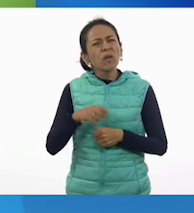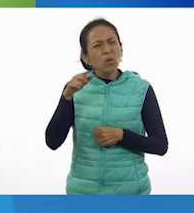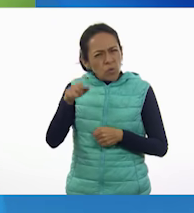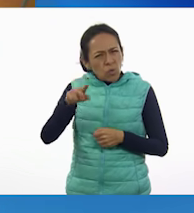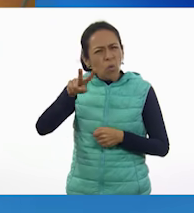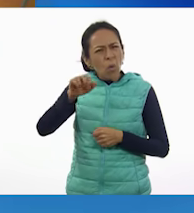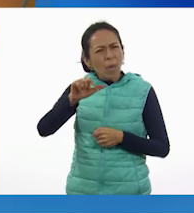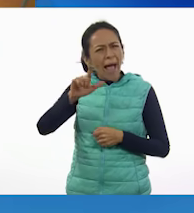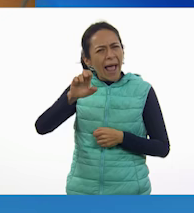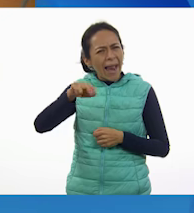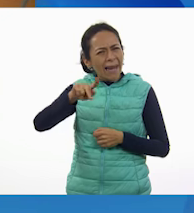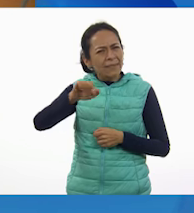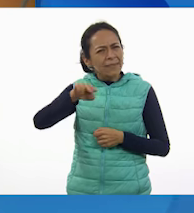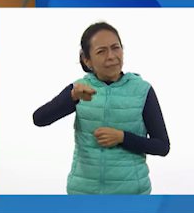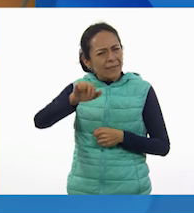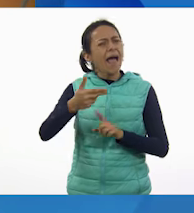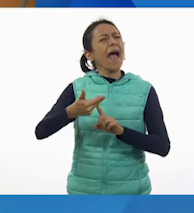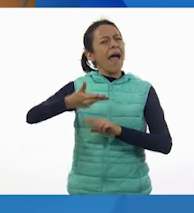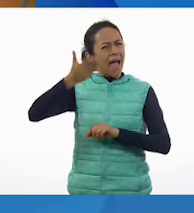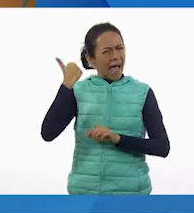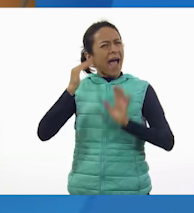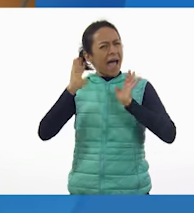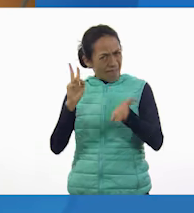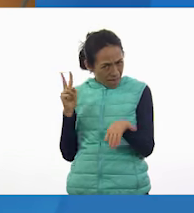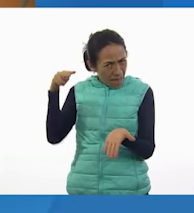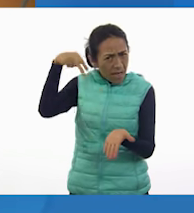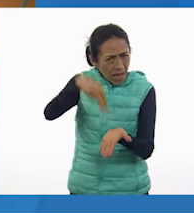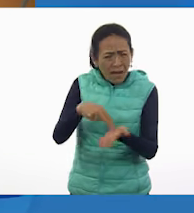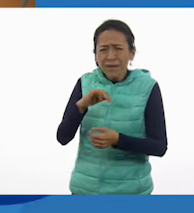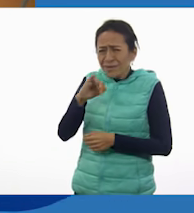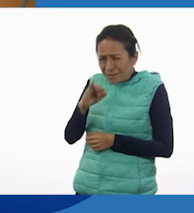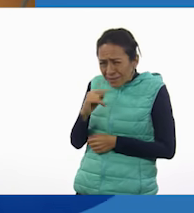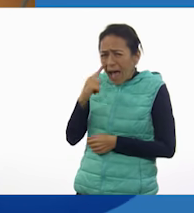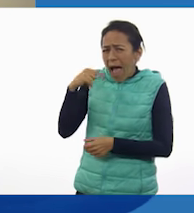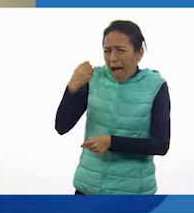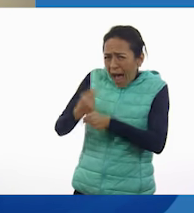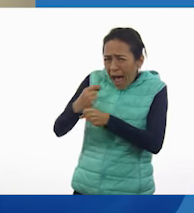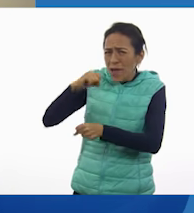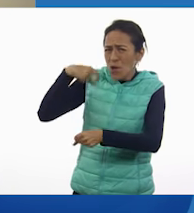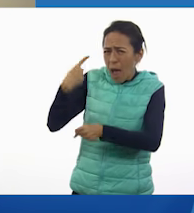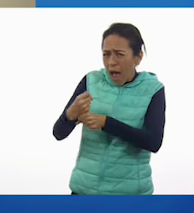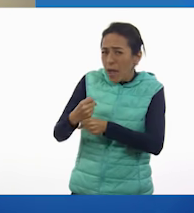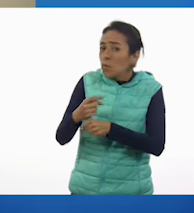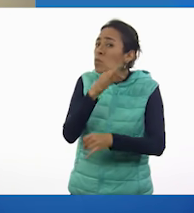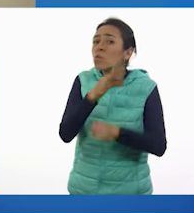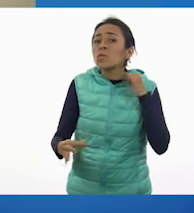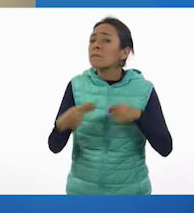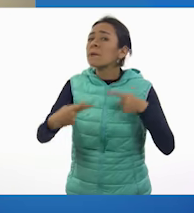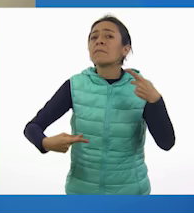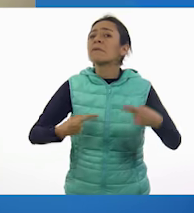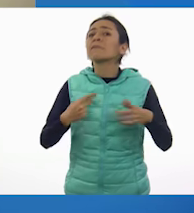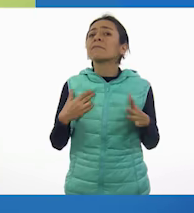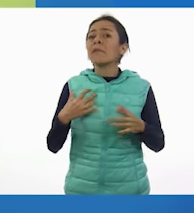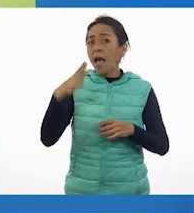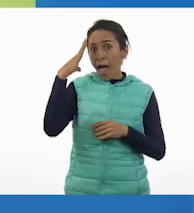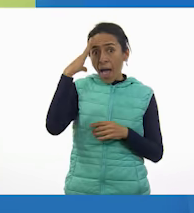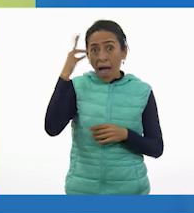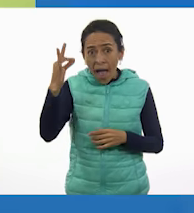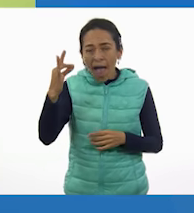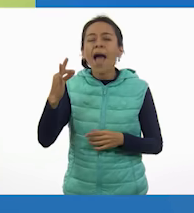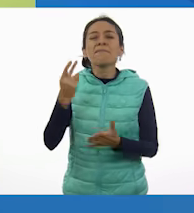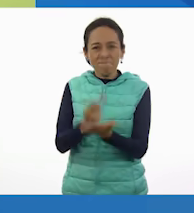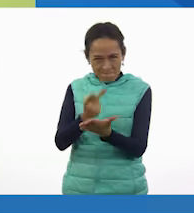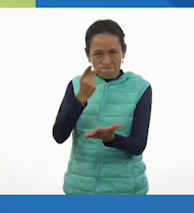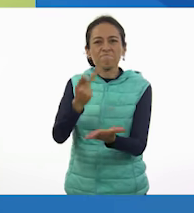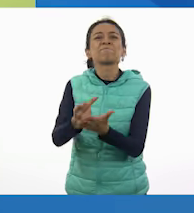Valentina? Sí, cada año, Luis. Recuerden que les queda una pregunta. El que adivine, se lleva el premio. A